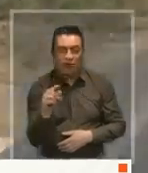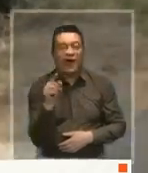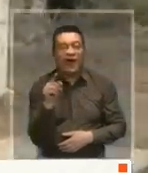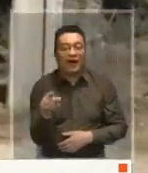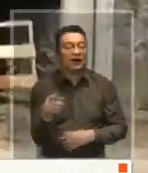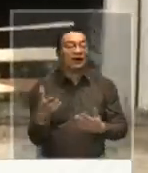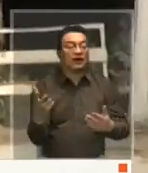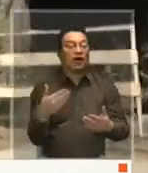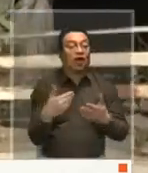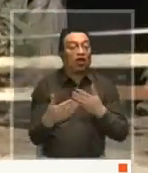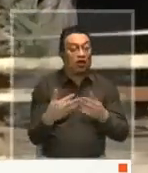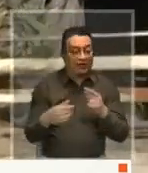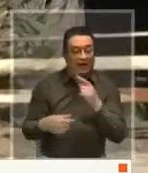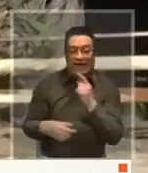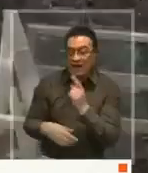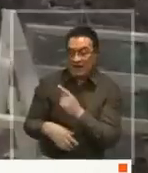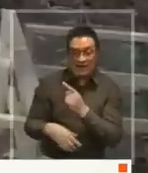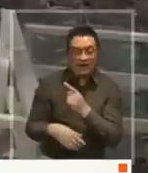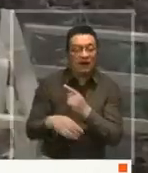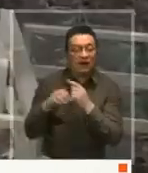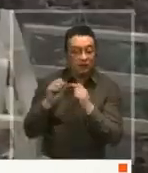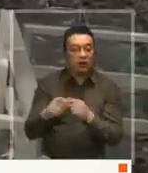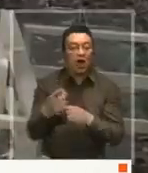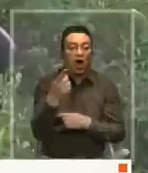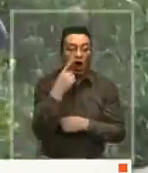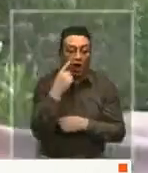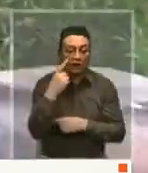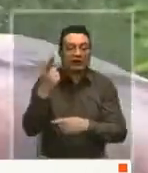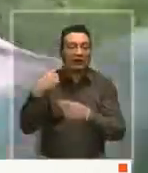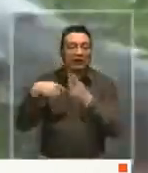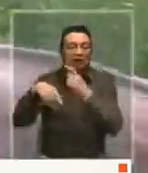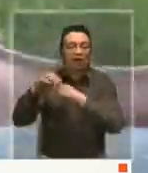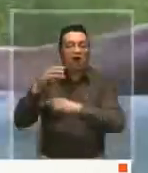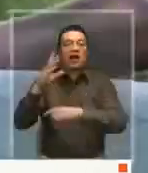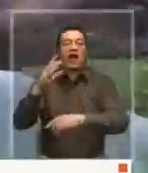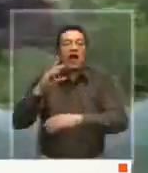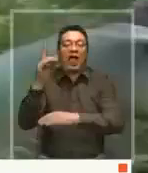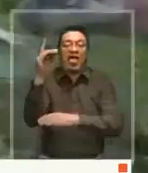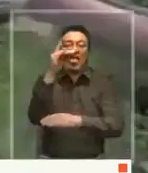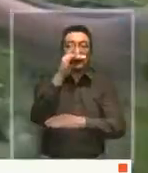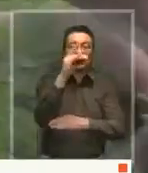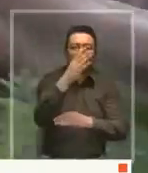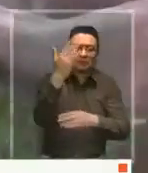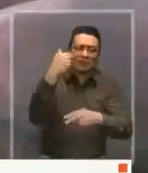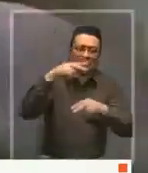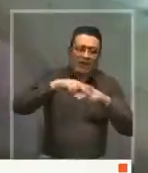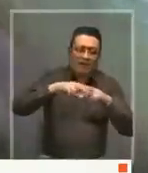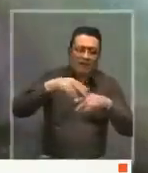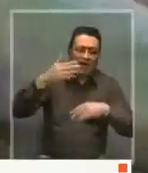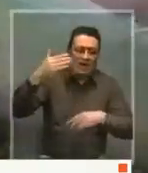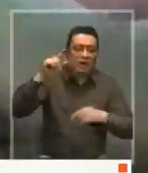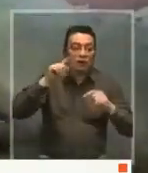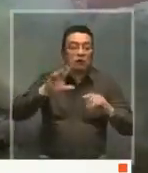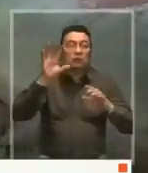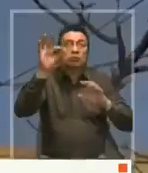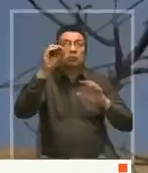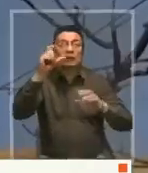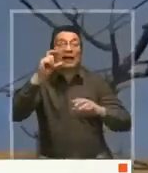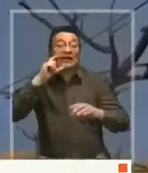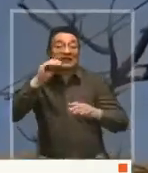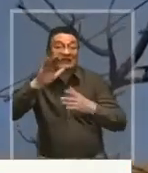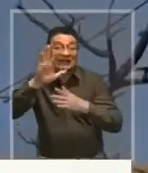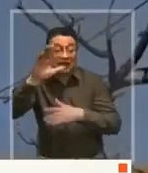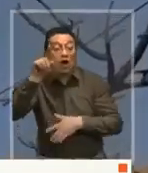el Big B Park donde se puede conocer la historia de los dinosaurios y hasta tener en sus manos un trozo de cielo Pues allí También